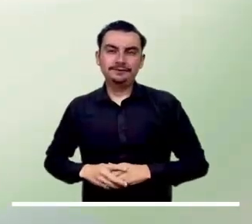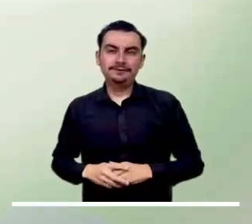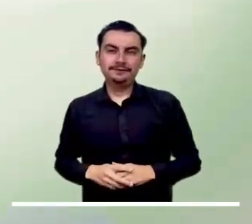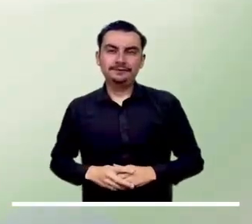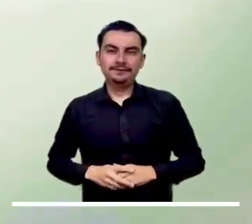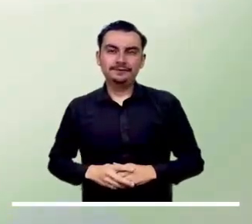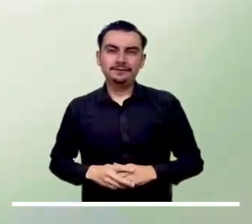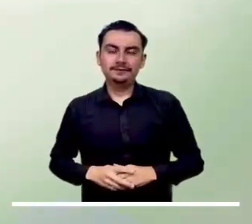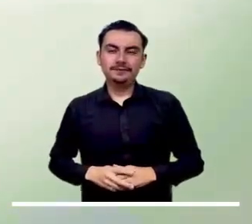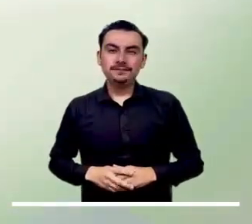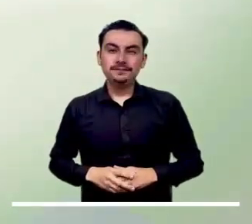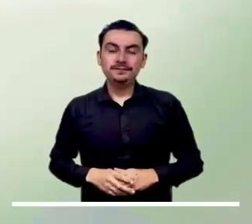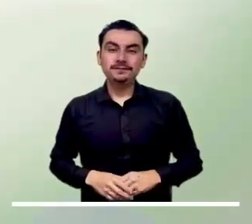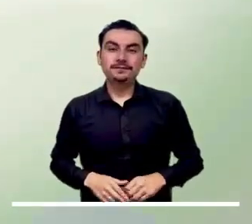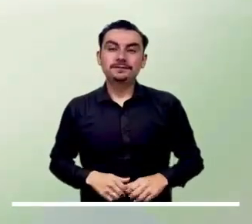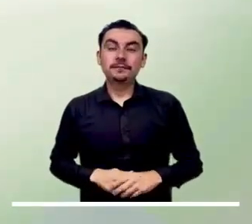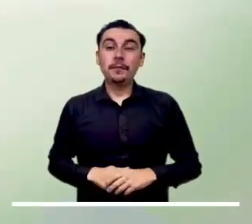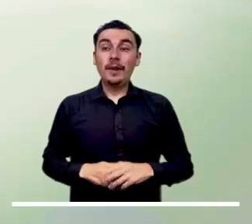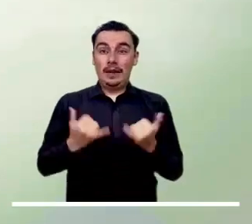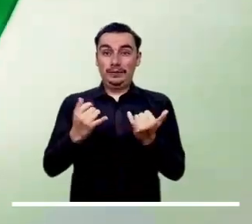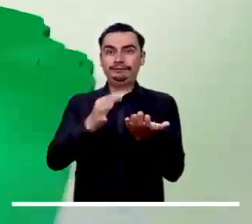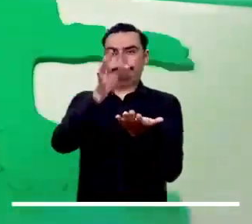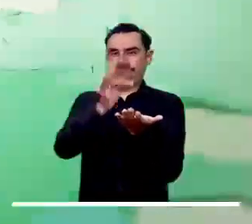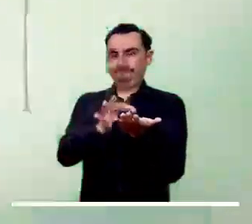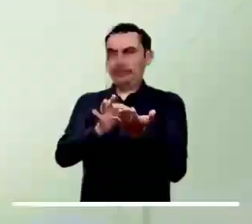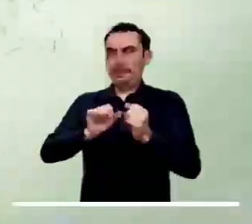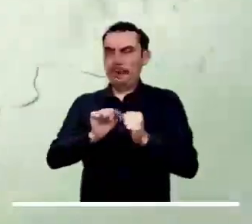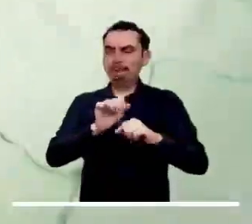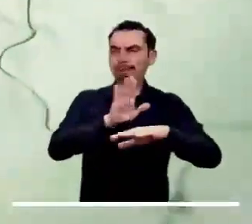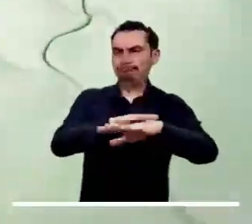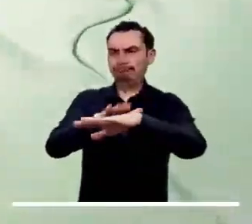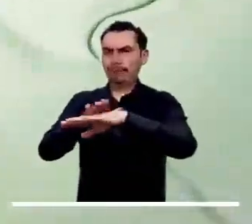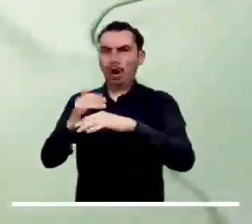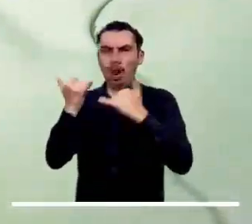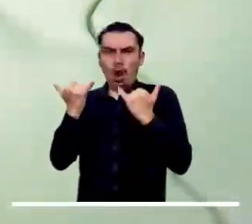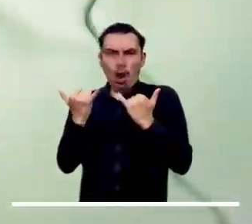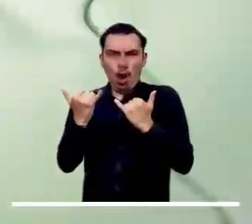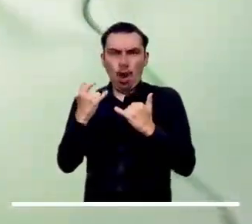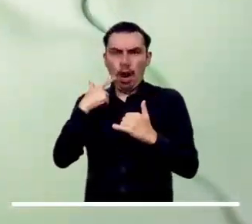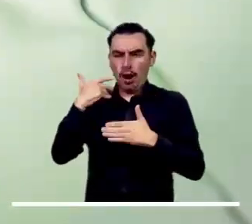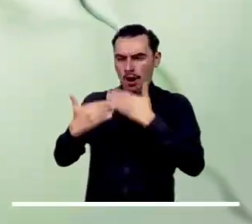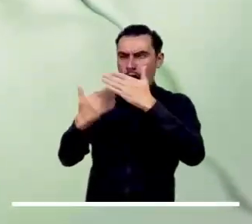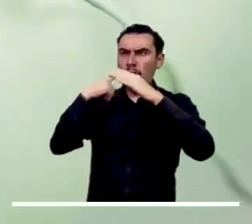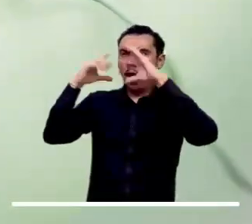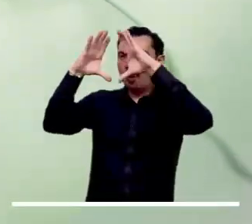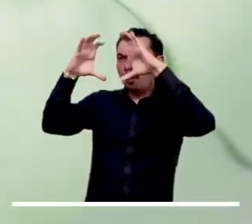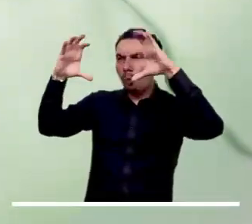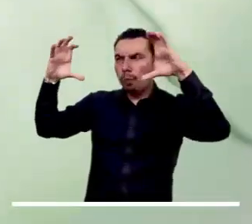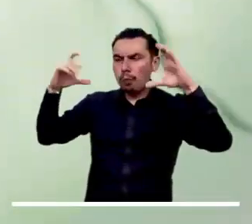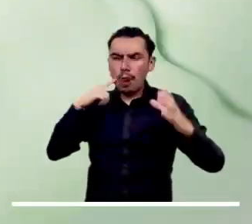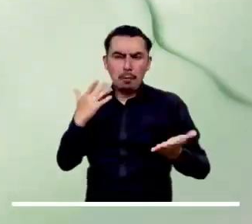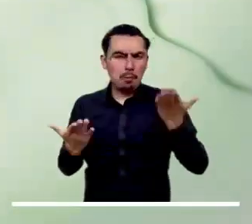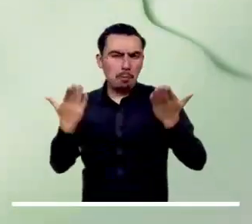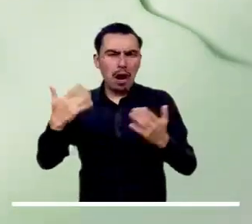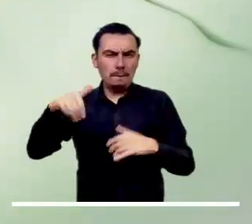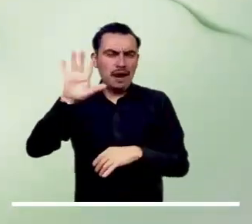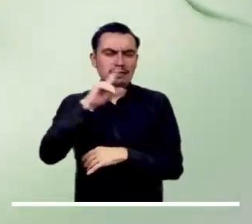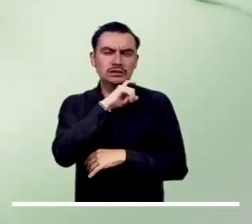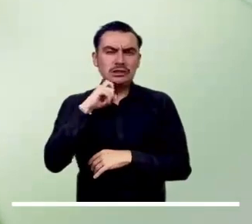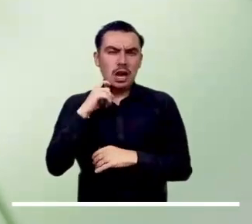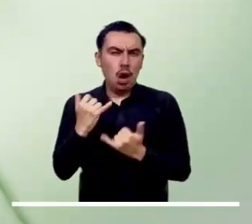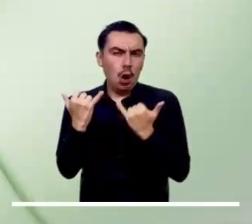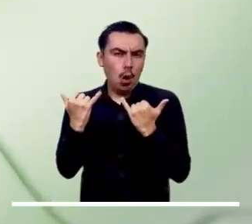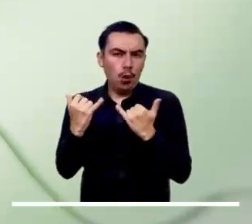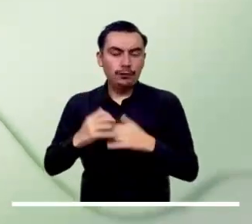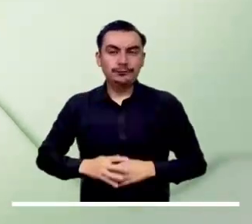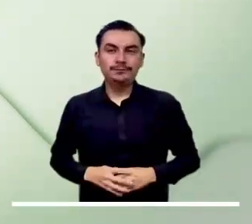en Amazonas, Guainía y occidente de Putumayo. En la capital del país se proyectan lluvias ligeras en el occidente y sur de la